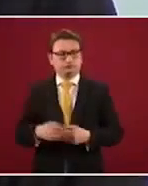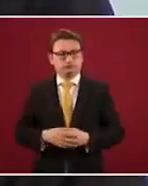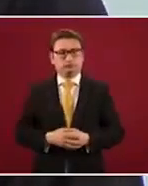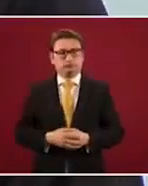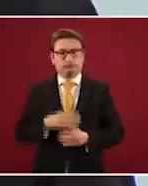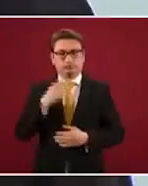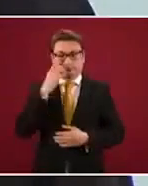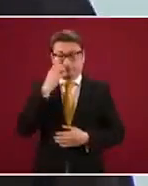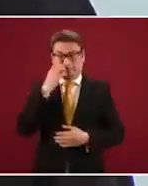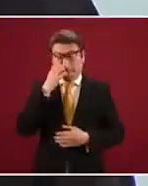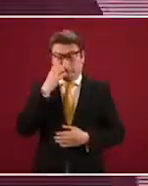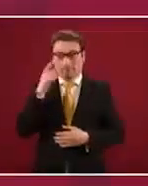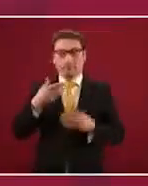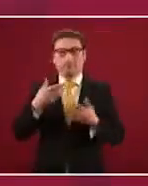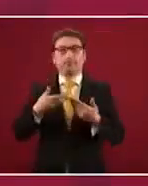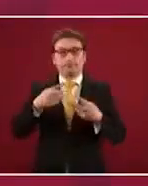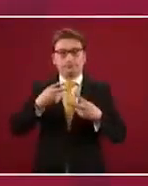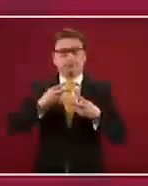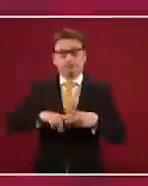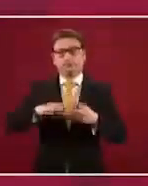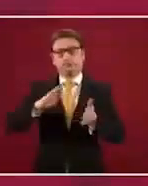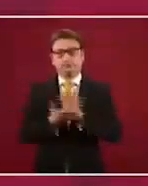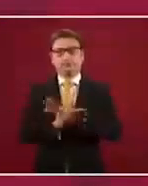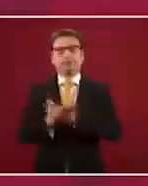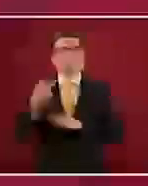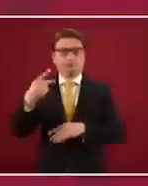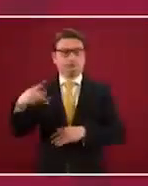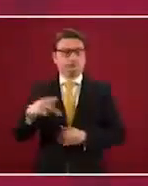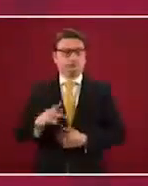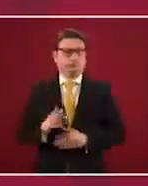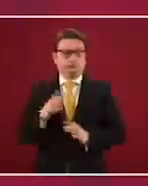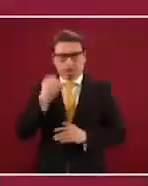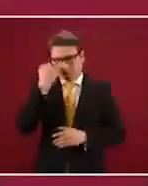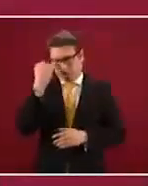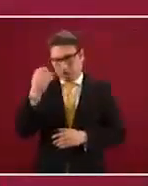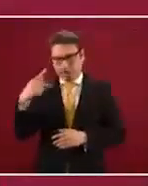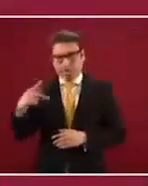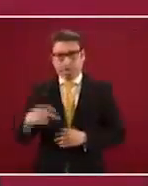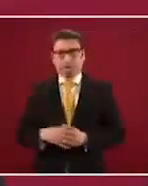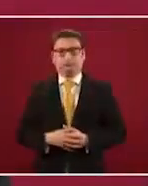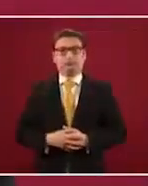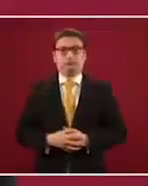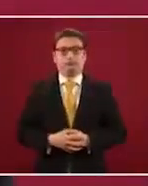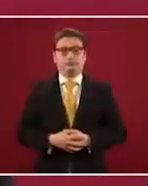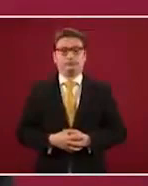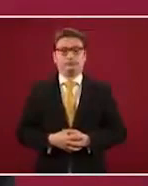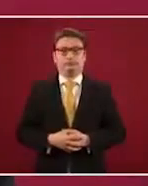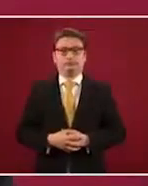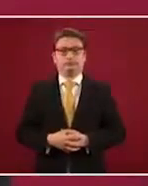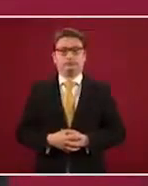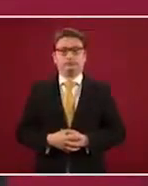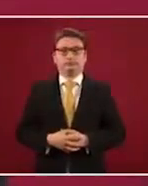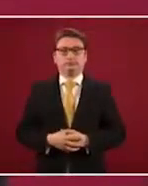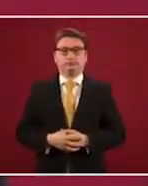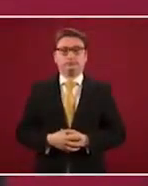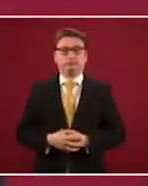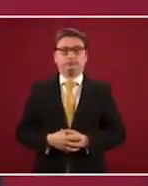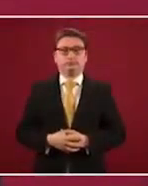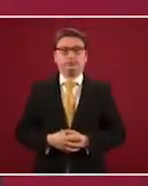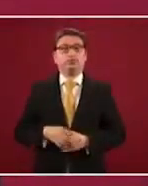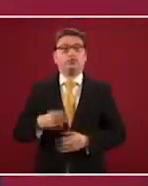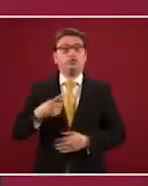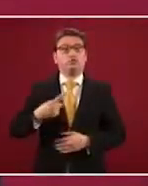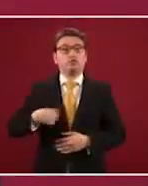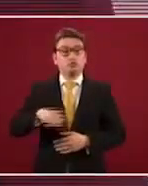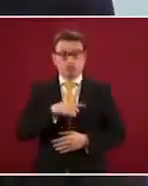y abre una carpeta de investigación. Si nosotros no